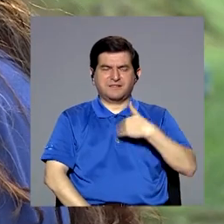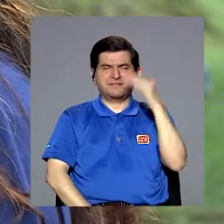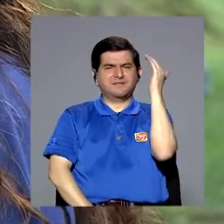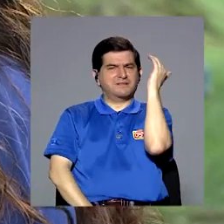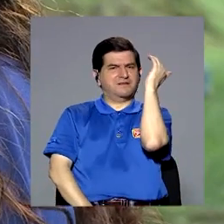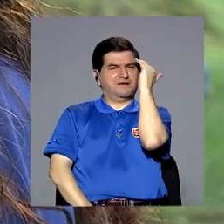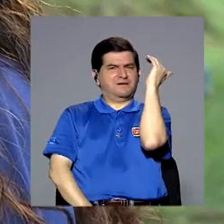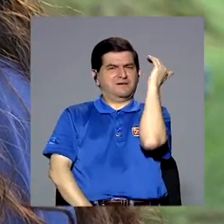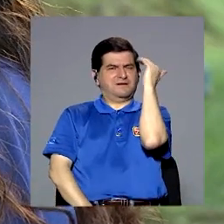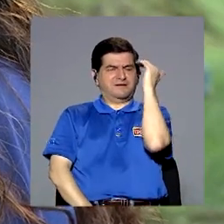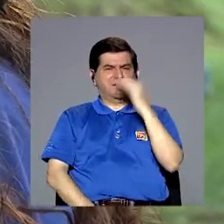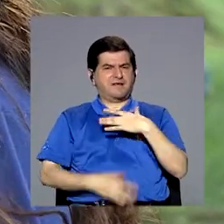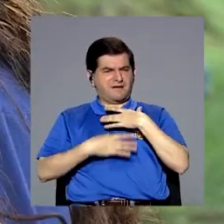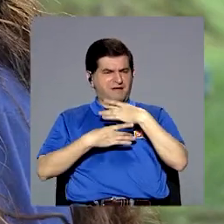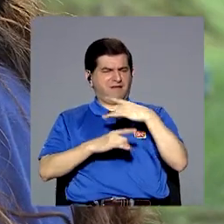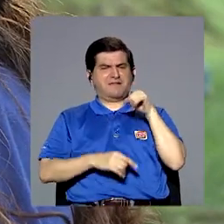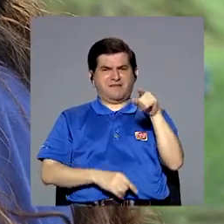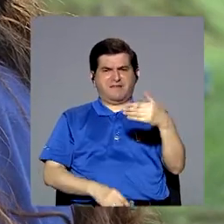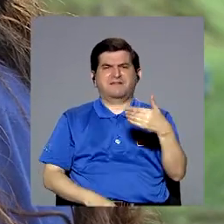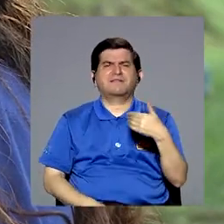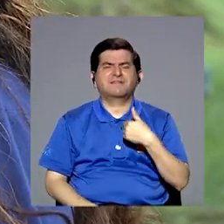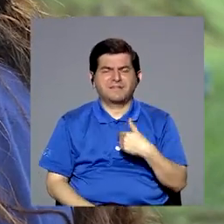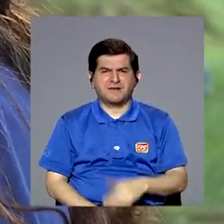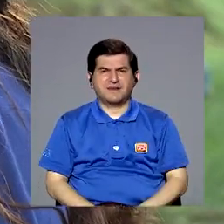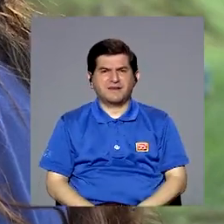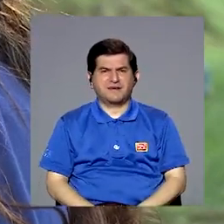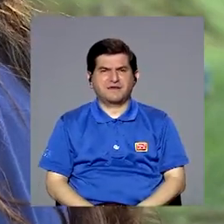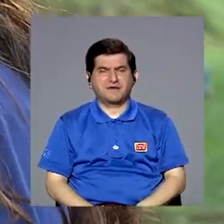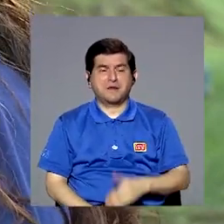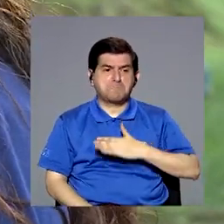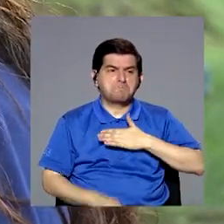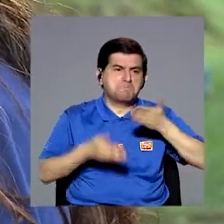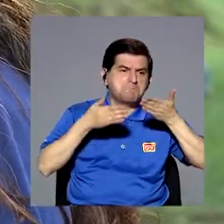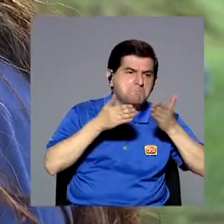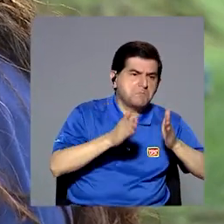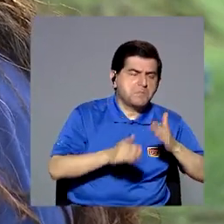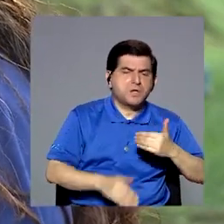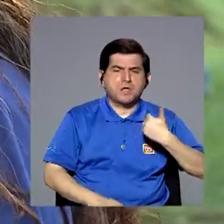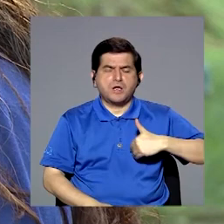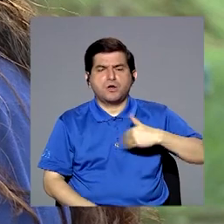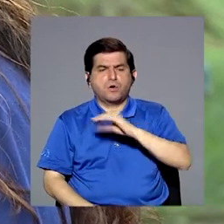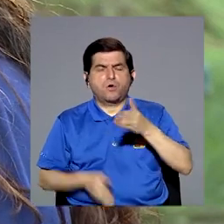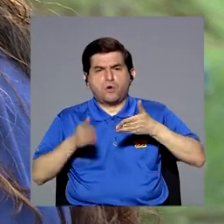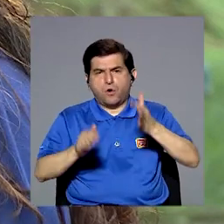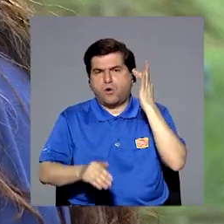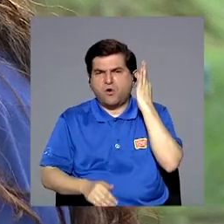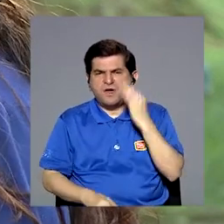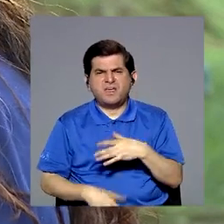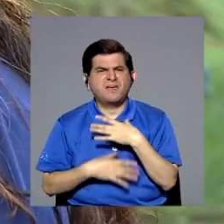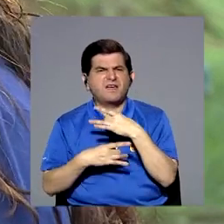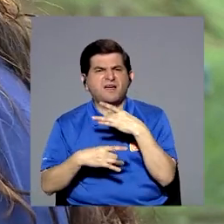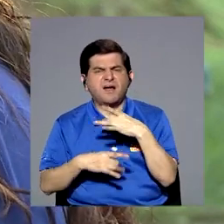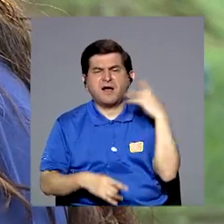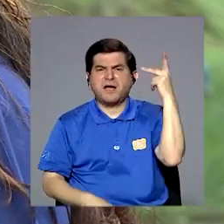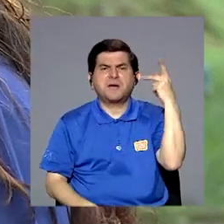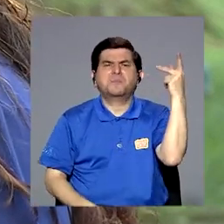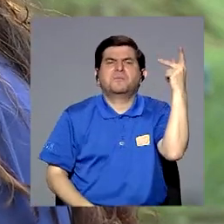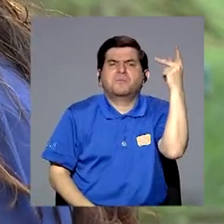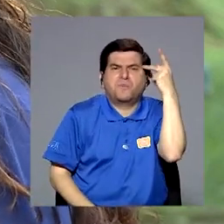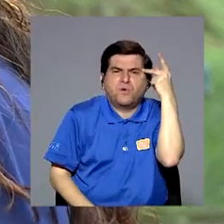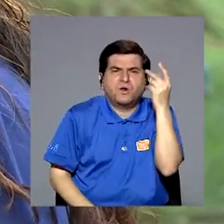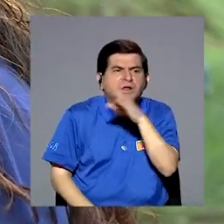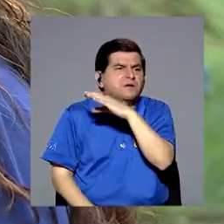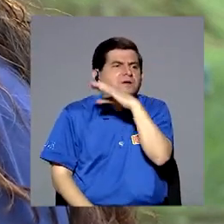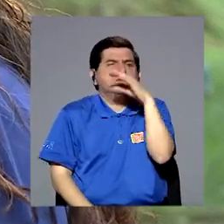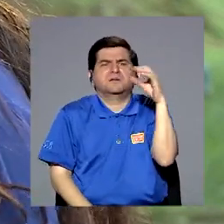el conocimiento, cuáles son los intereses que tiene hijo, mi hija. Ajá. Exacto, cuáles son los intereses políticos,